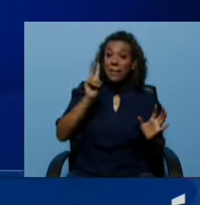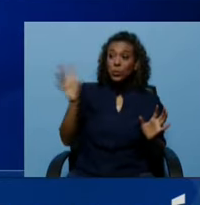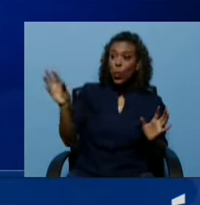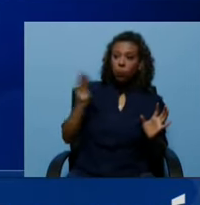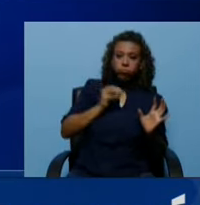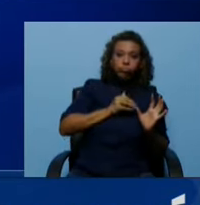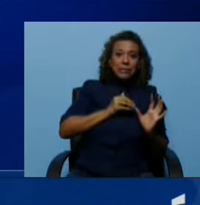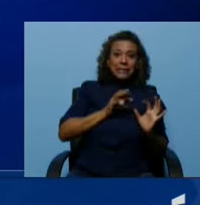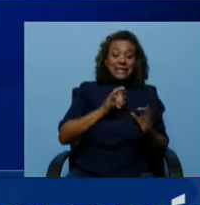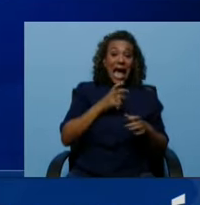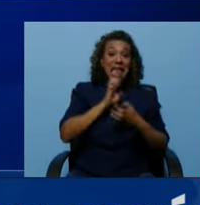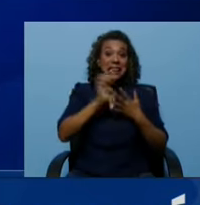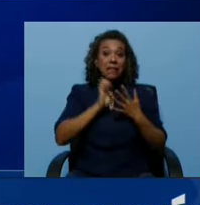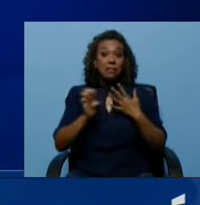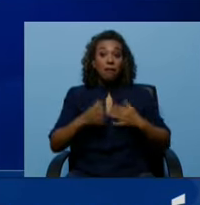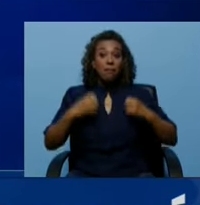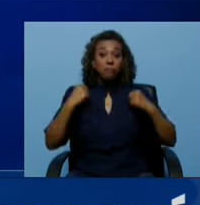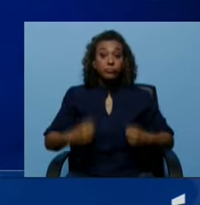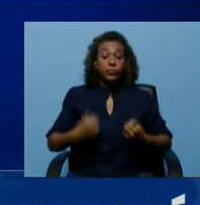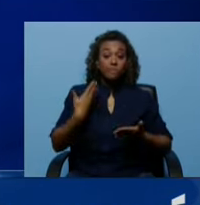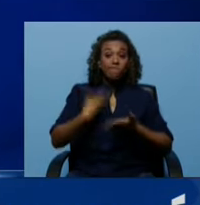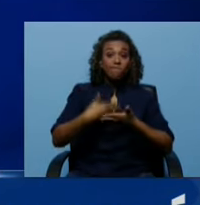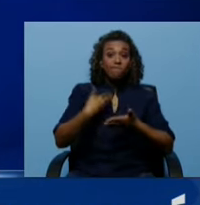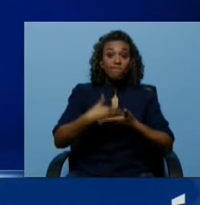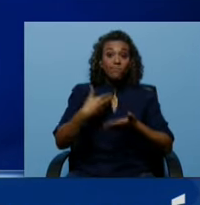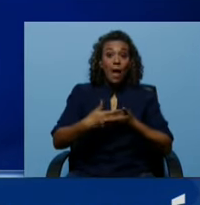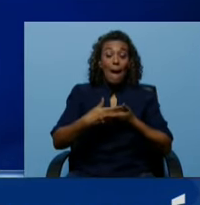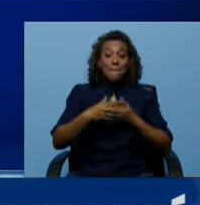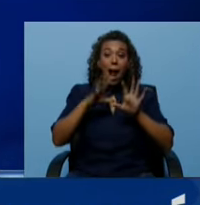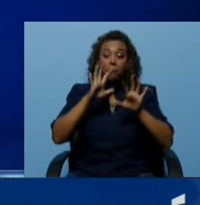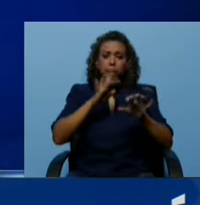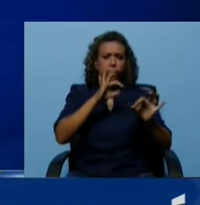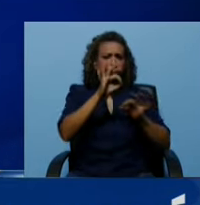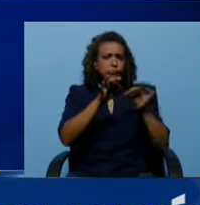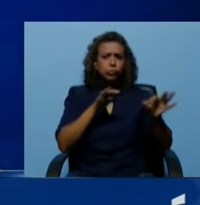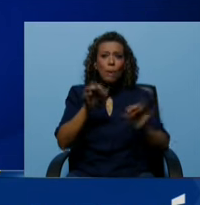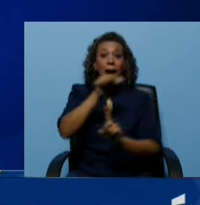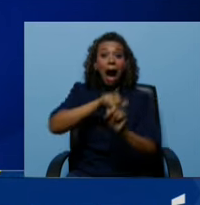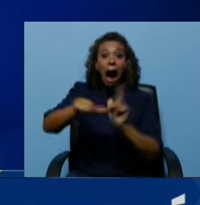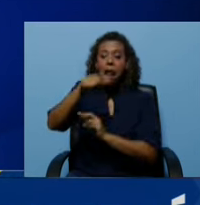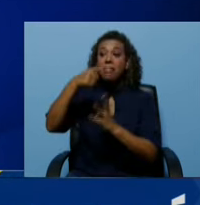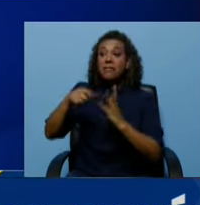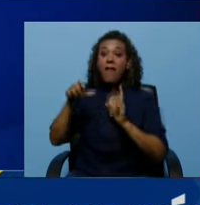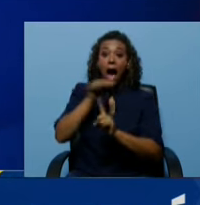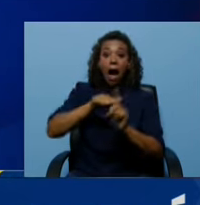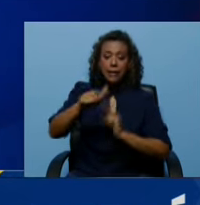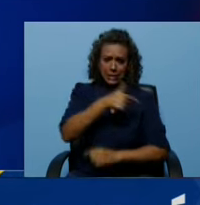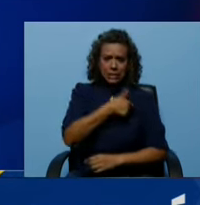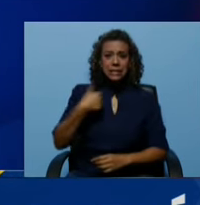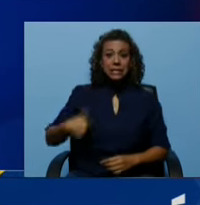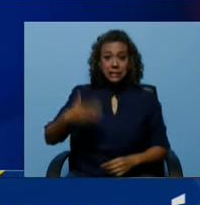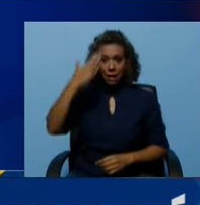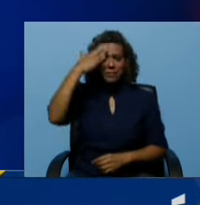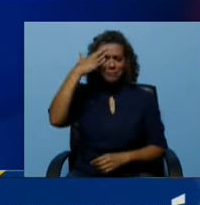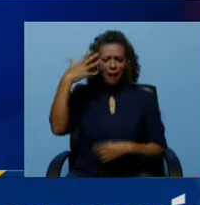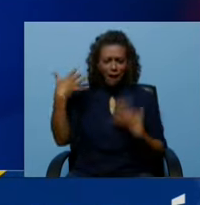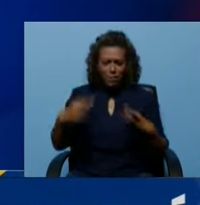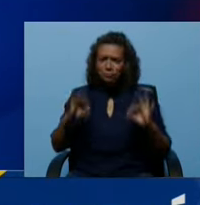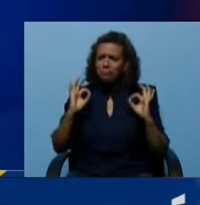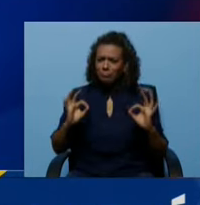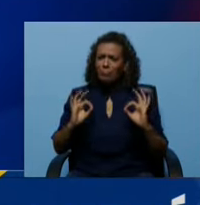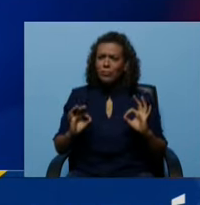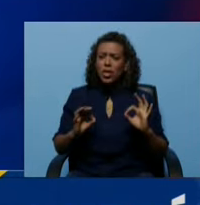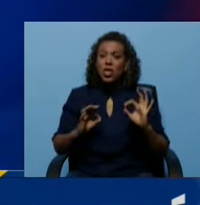estratégica a toda prueba y para todo momento. China sabe lo que hace.